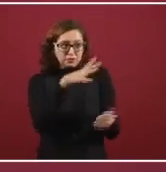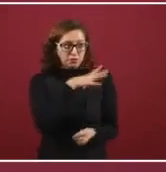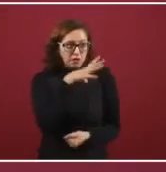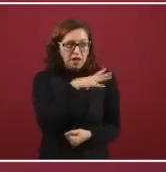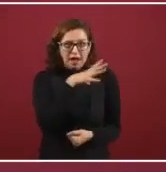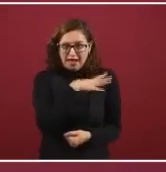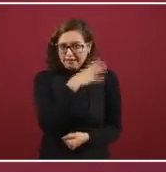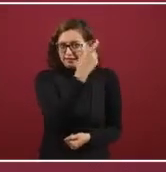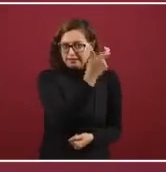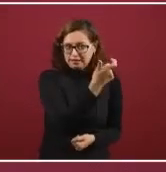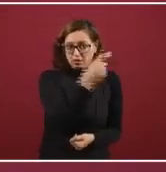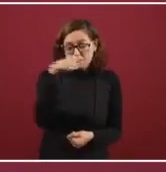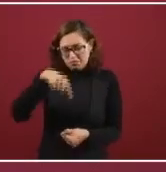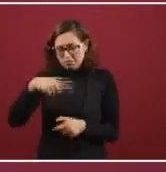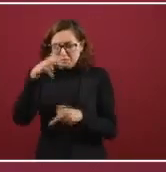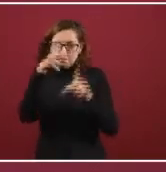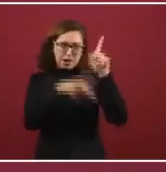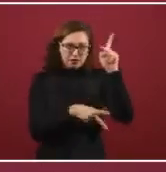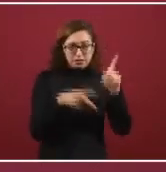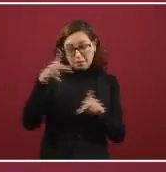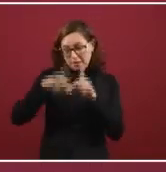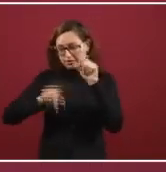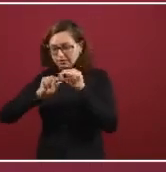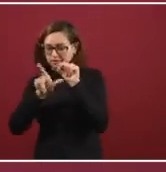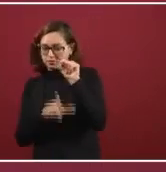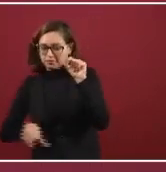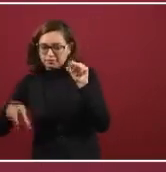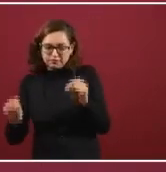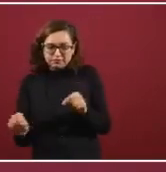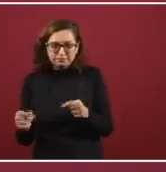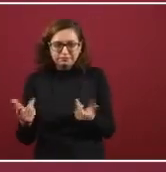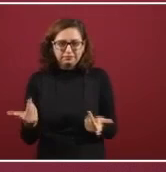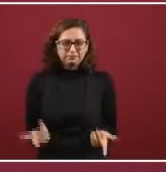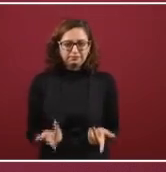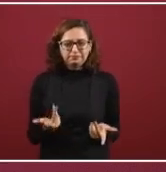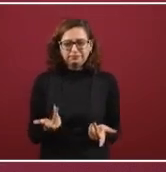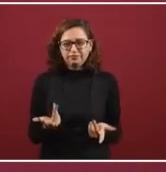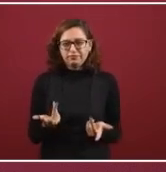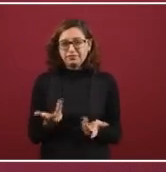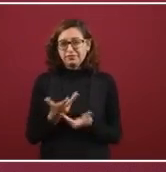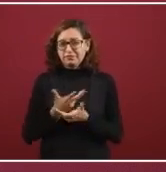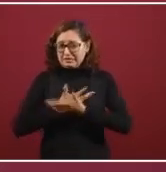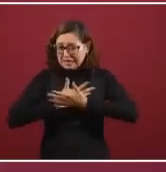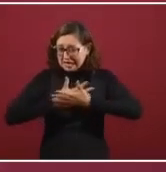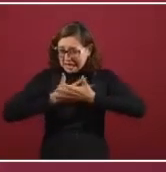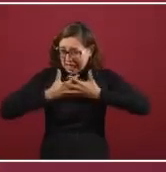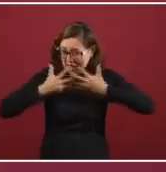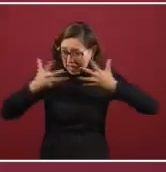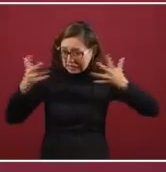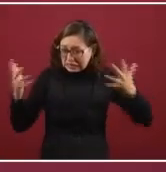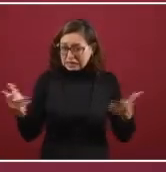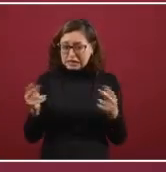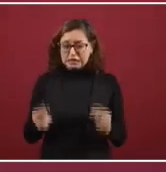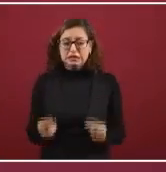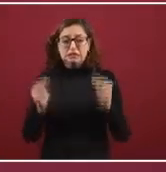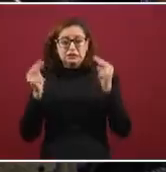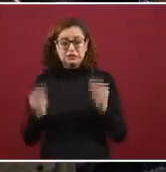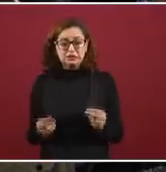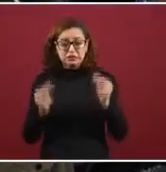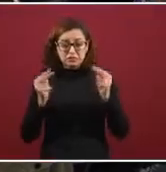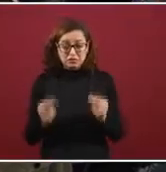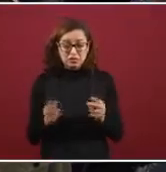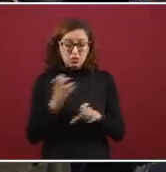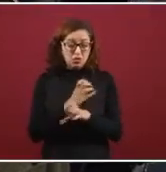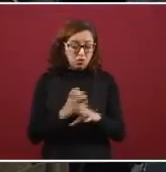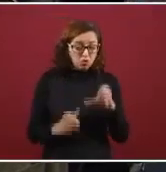binacional. Sería muy difícil suponer que un negocio tan grande, producción,